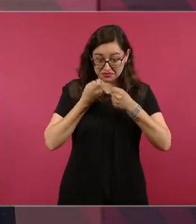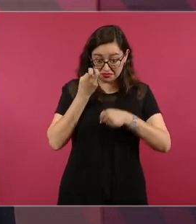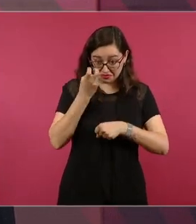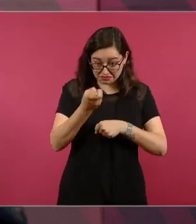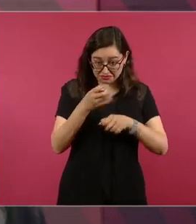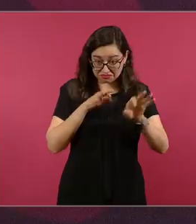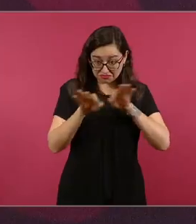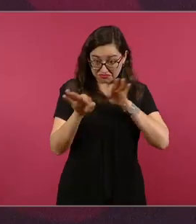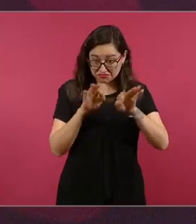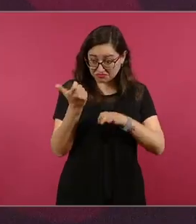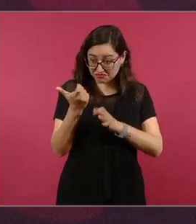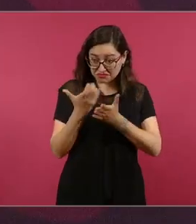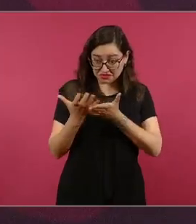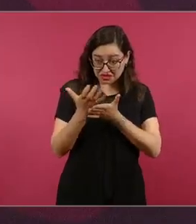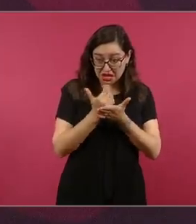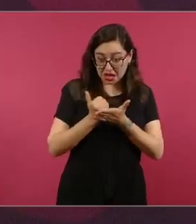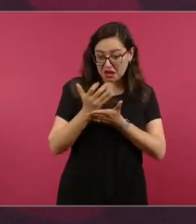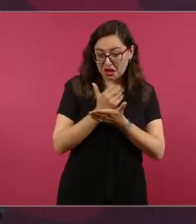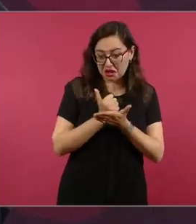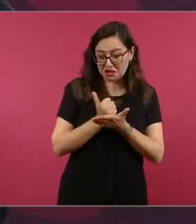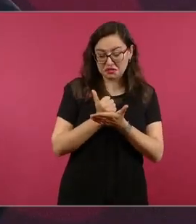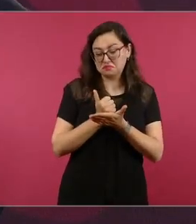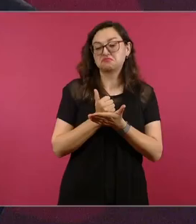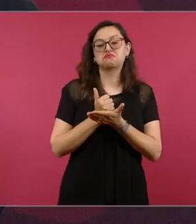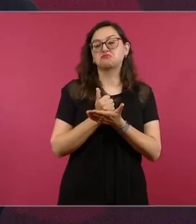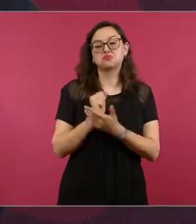eso es lo que les permite ganar